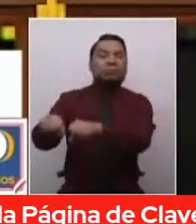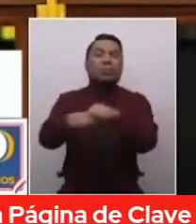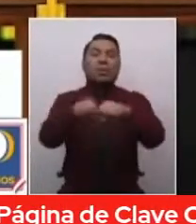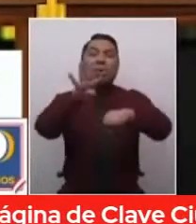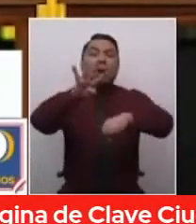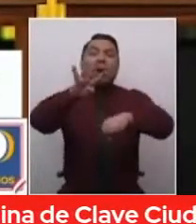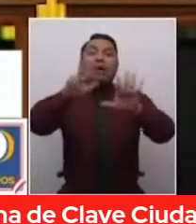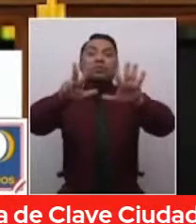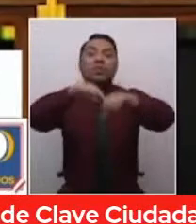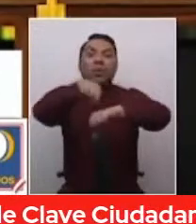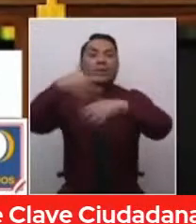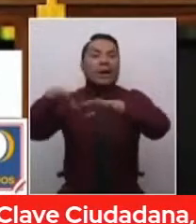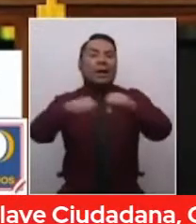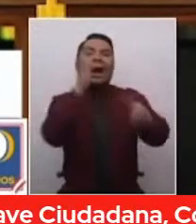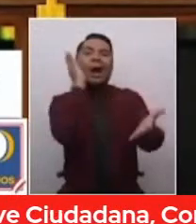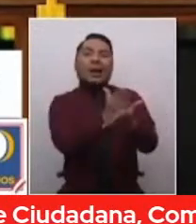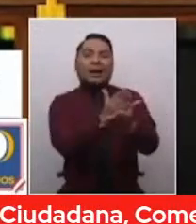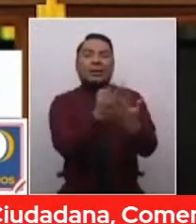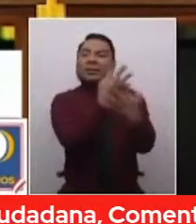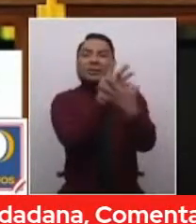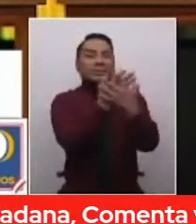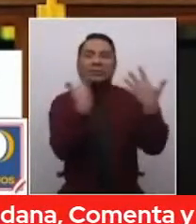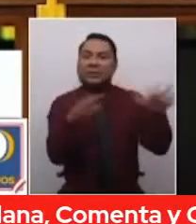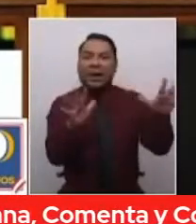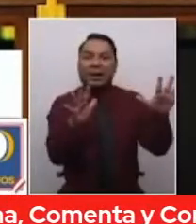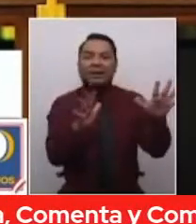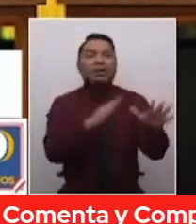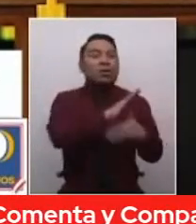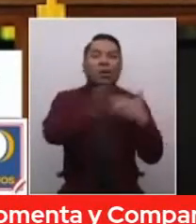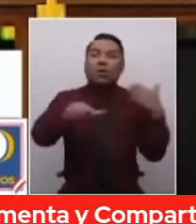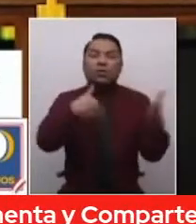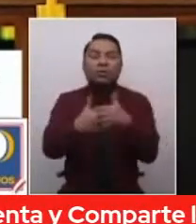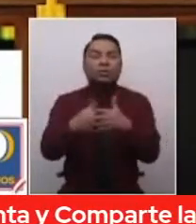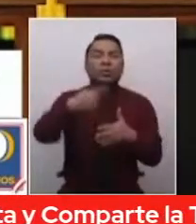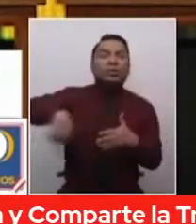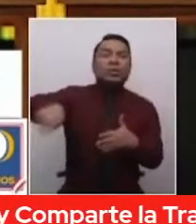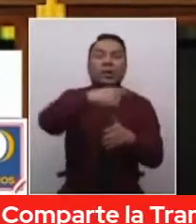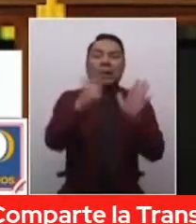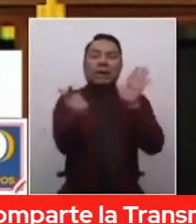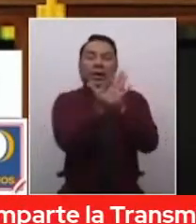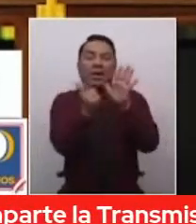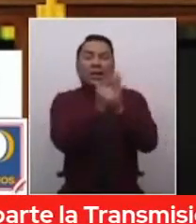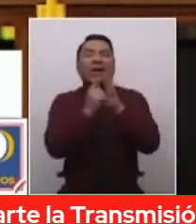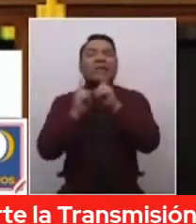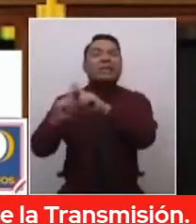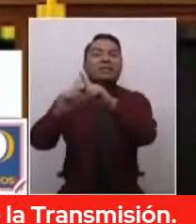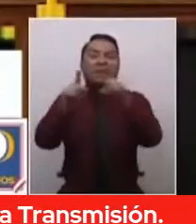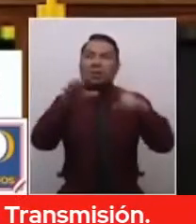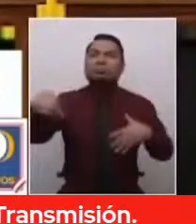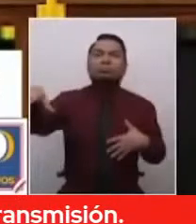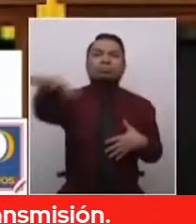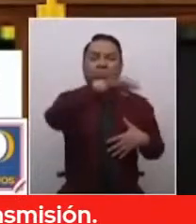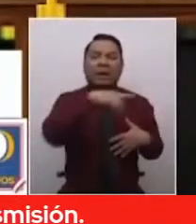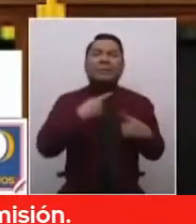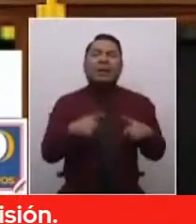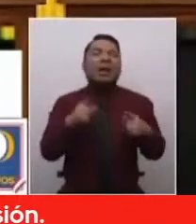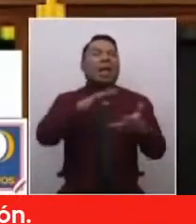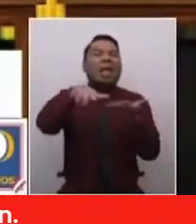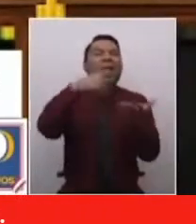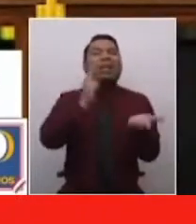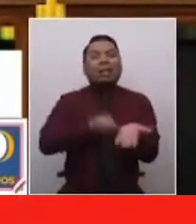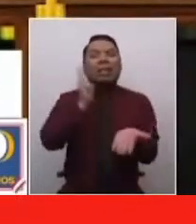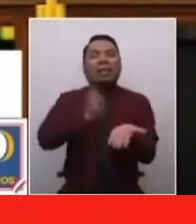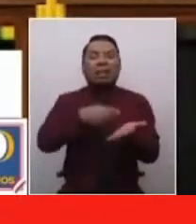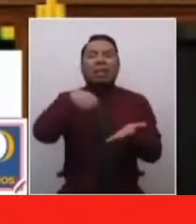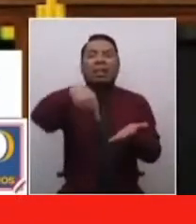poder ser condenado. El hecho de que todos los operadores de la ley estén en diferentes lugares de la ciudad evita esto, los vamos